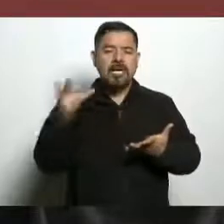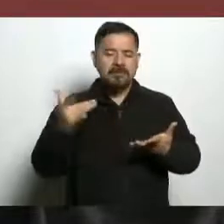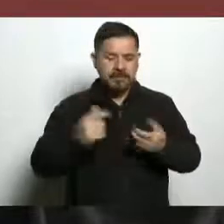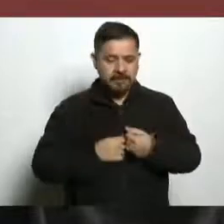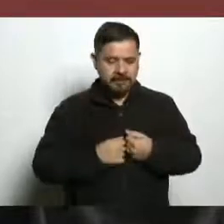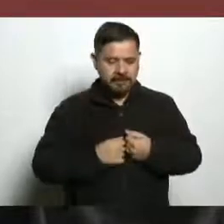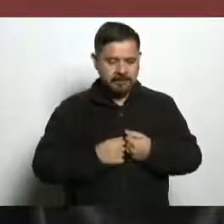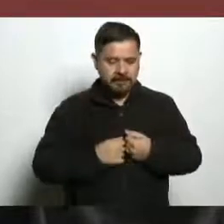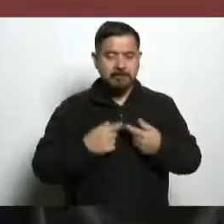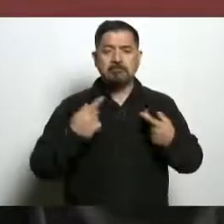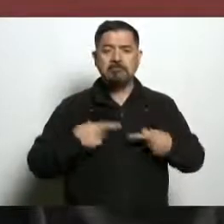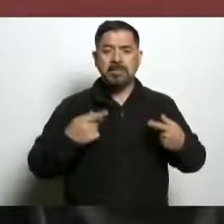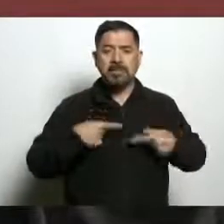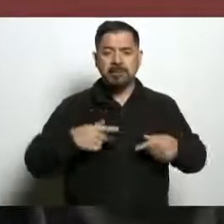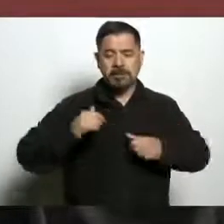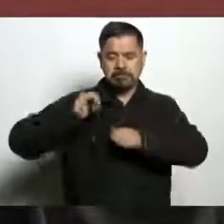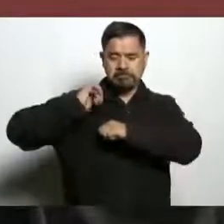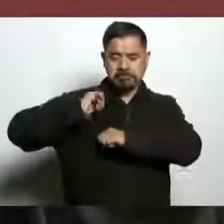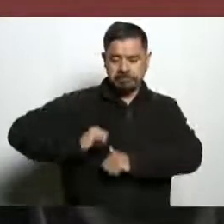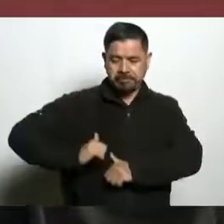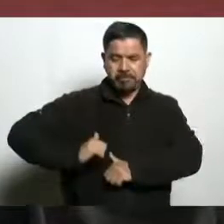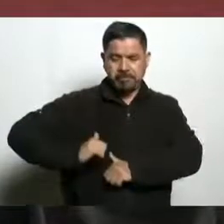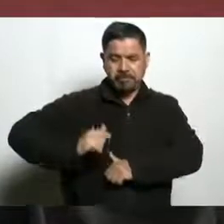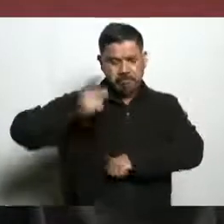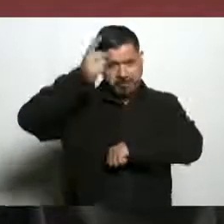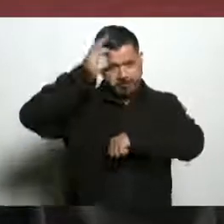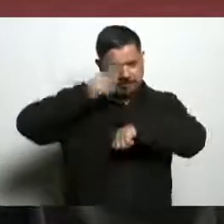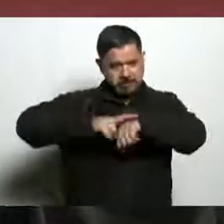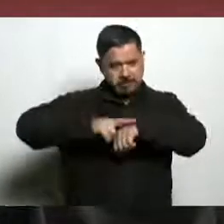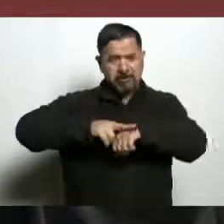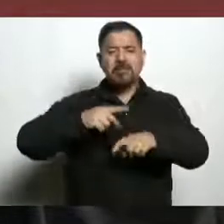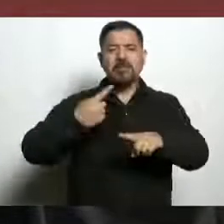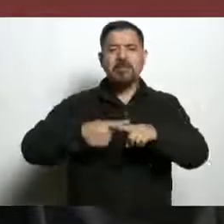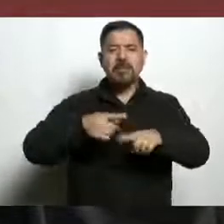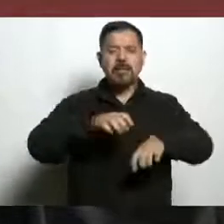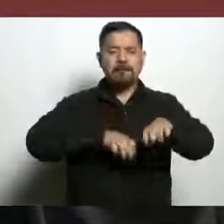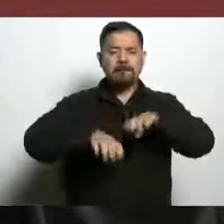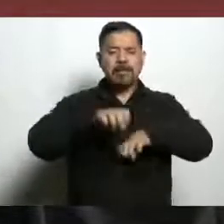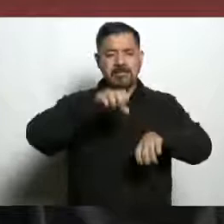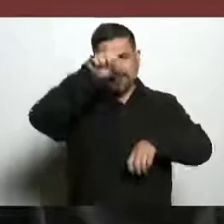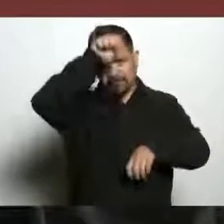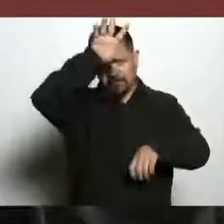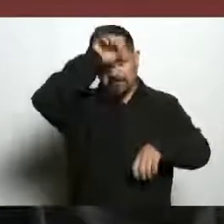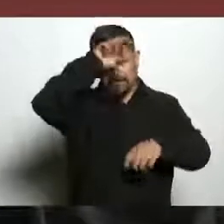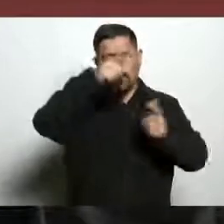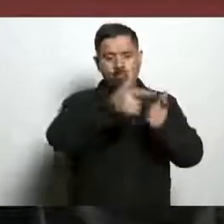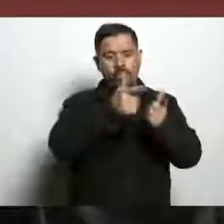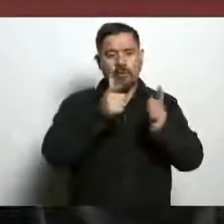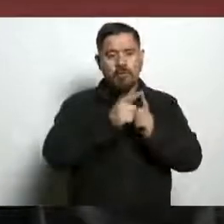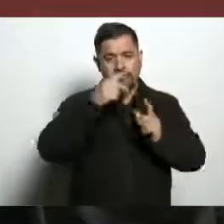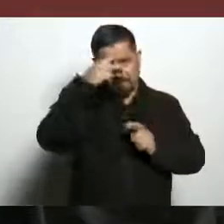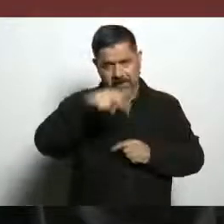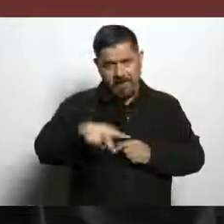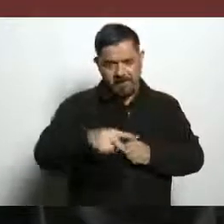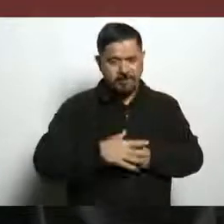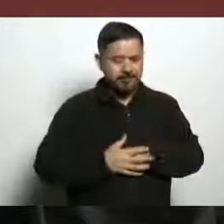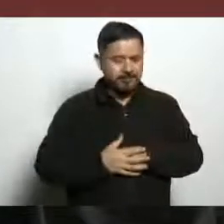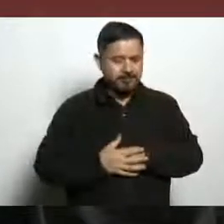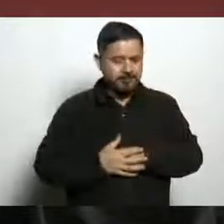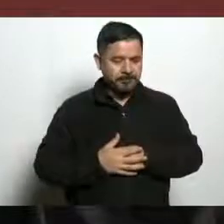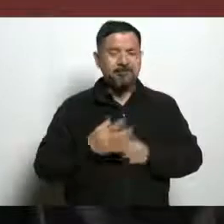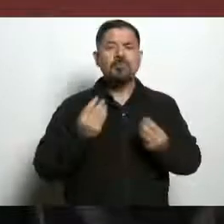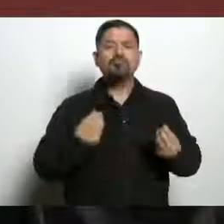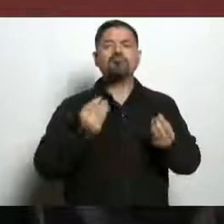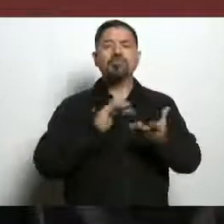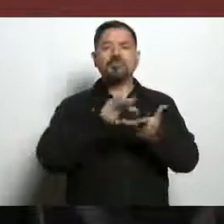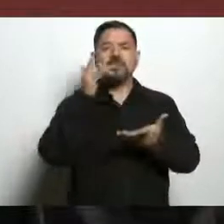los directivos de la empresa minera Grupo México, y